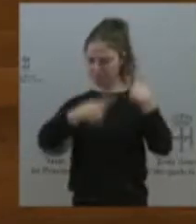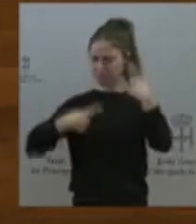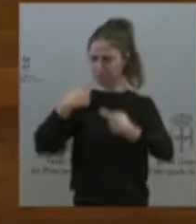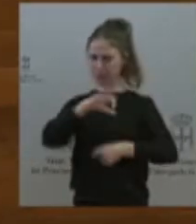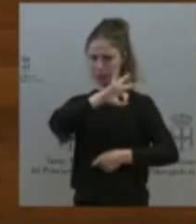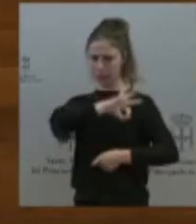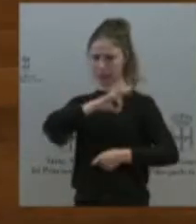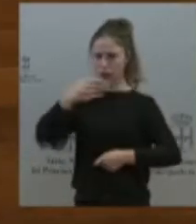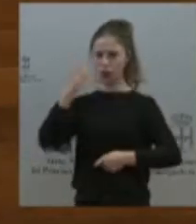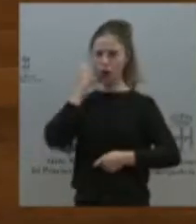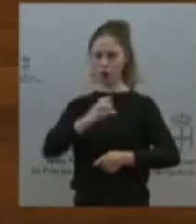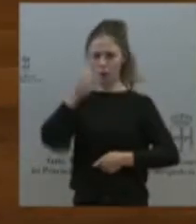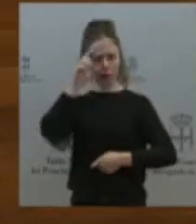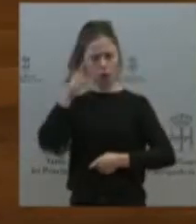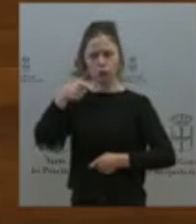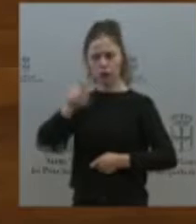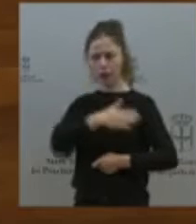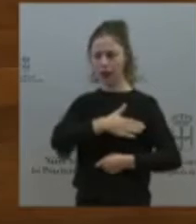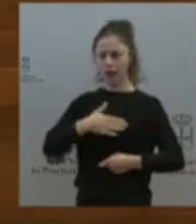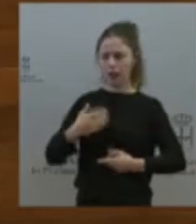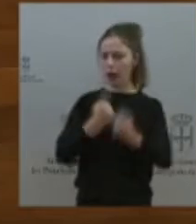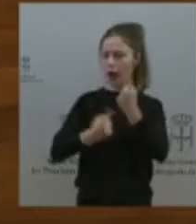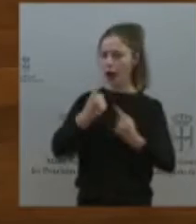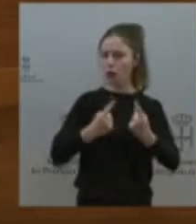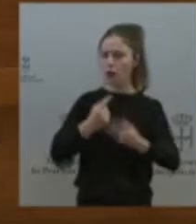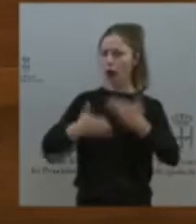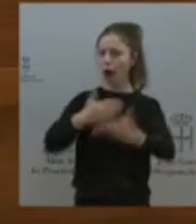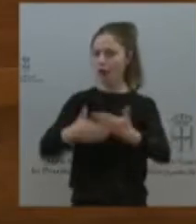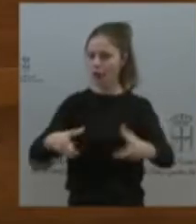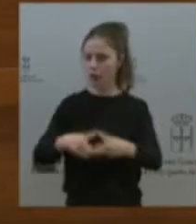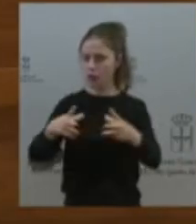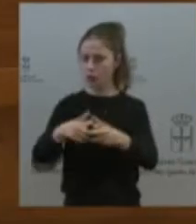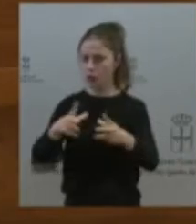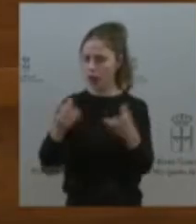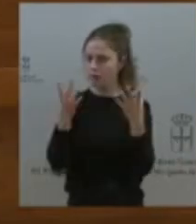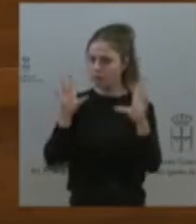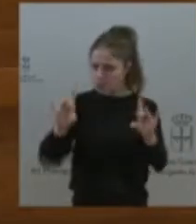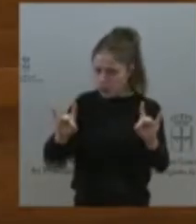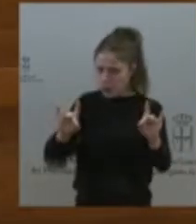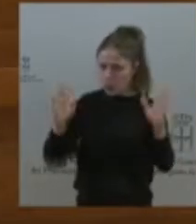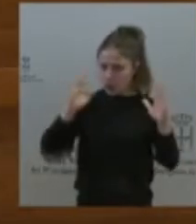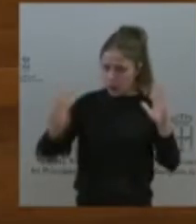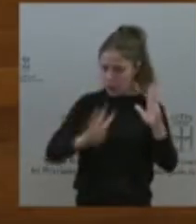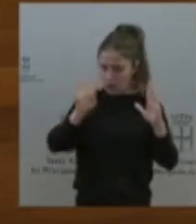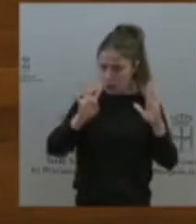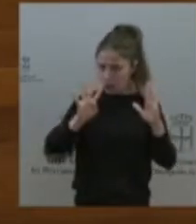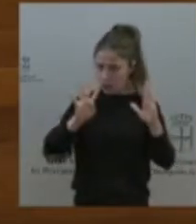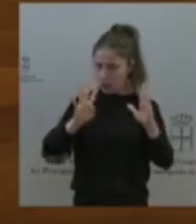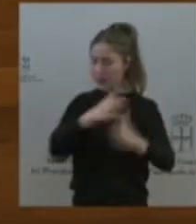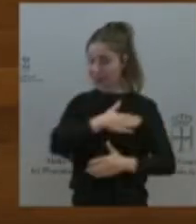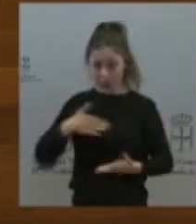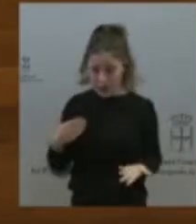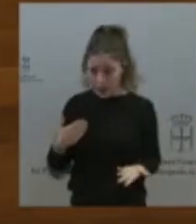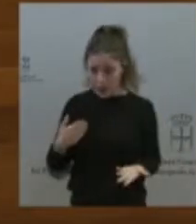que haya algún avance social significativo, palpable, en esta legislatura? ¿Está dispuesto? ¿O lo que va a decir es, oiga,